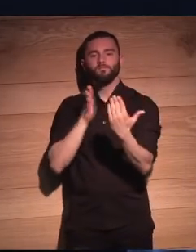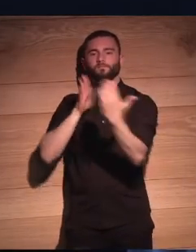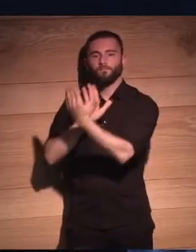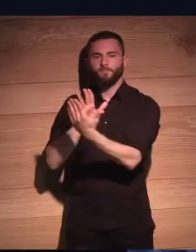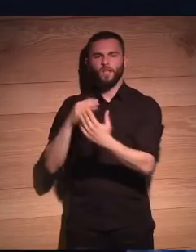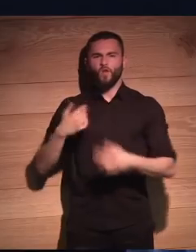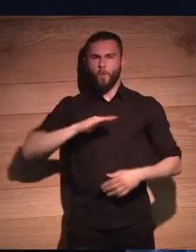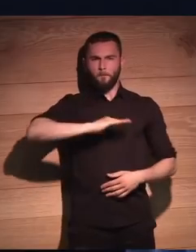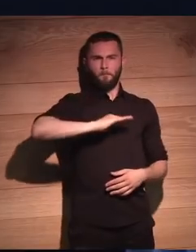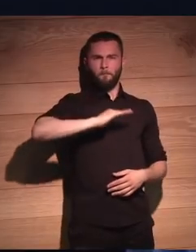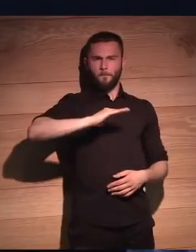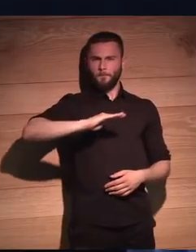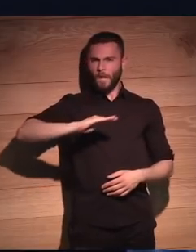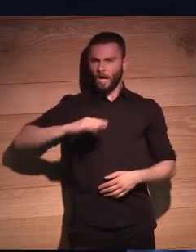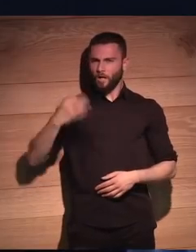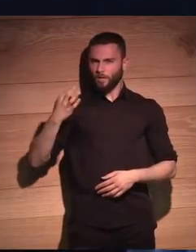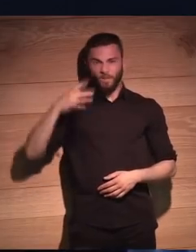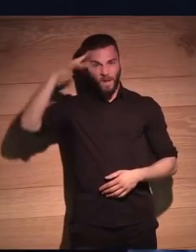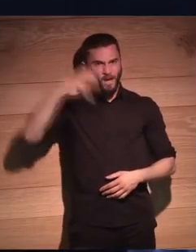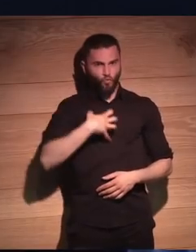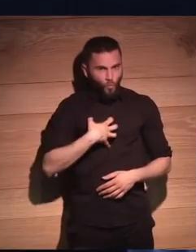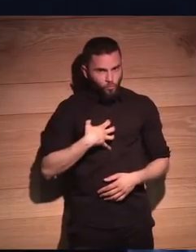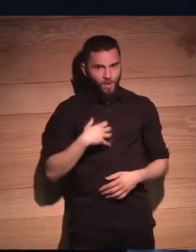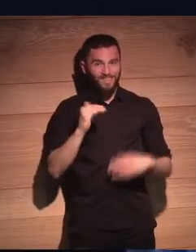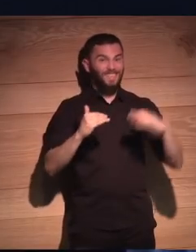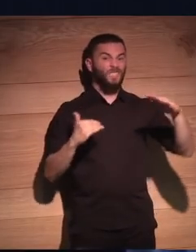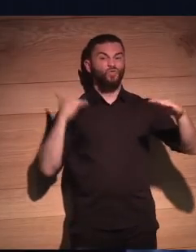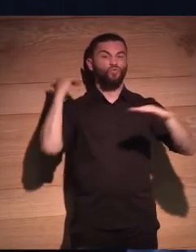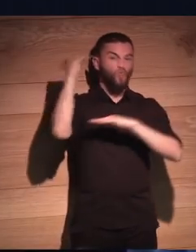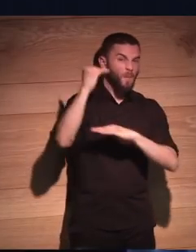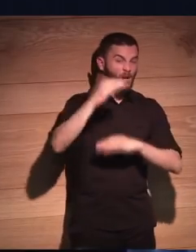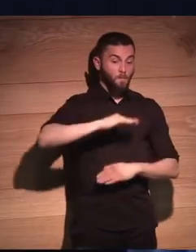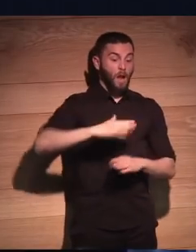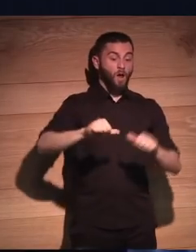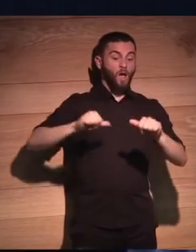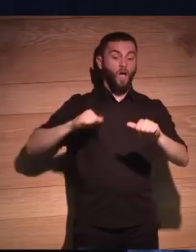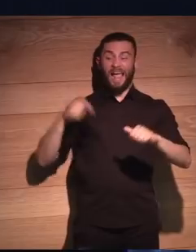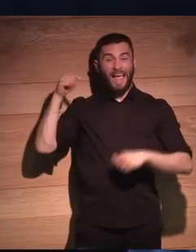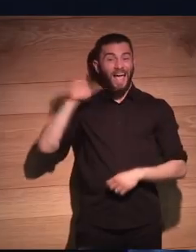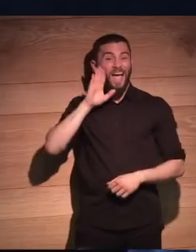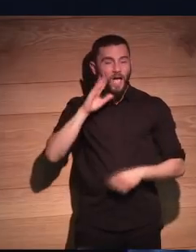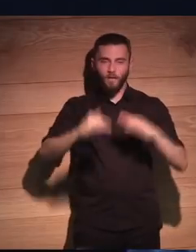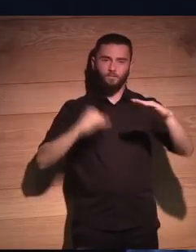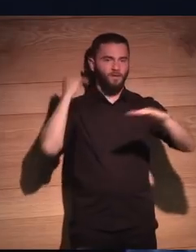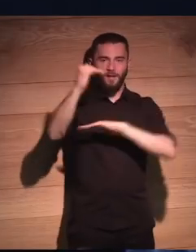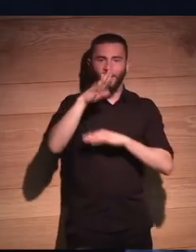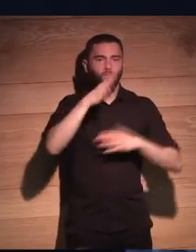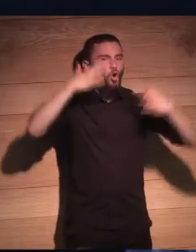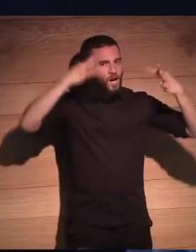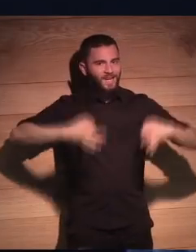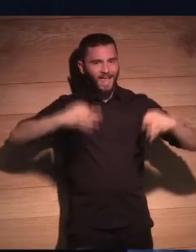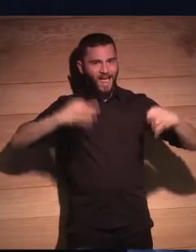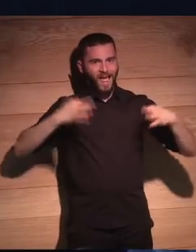una maldad inimaginable y que son muy superiores a todos los malos que ha habido antes, porque son reales, no